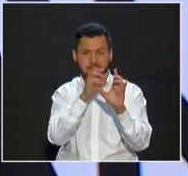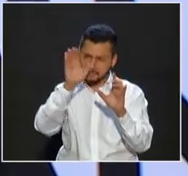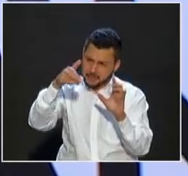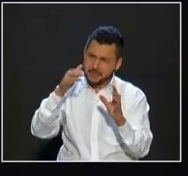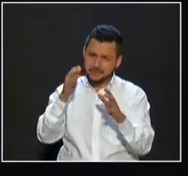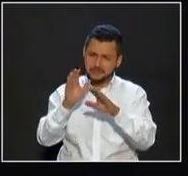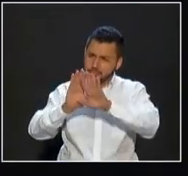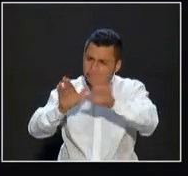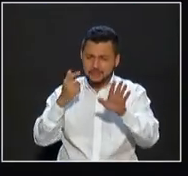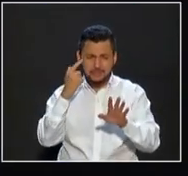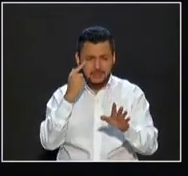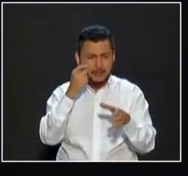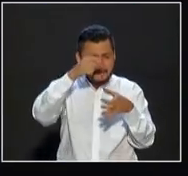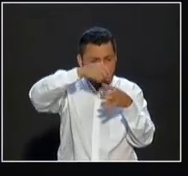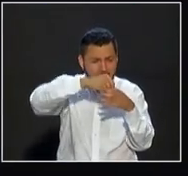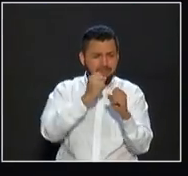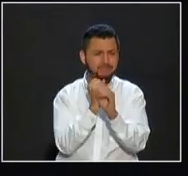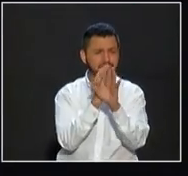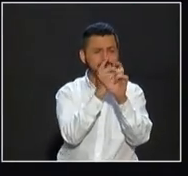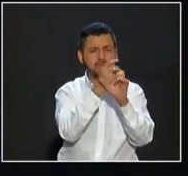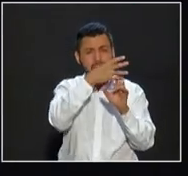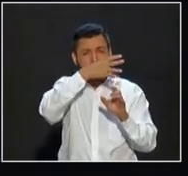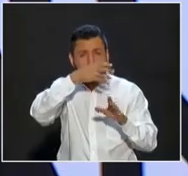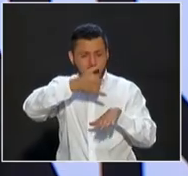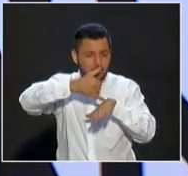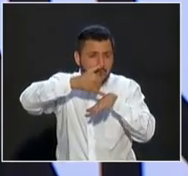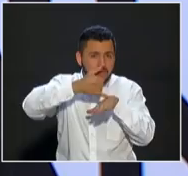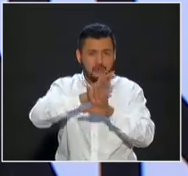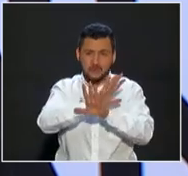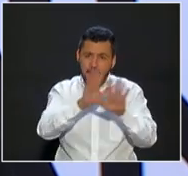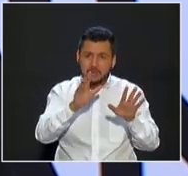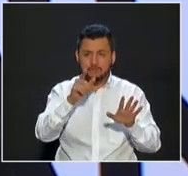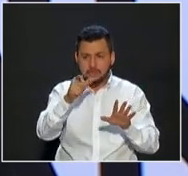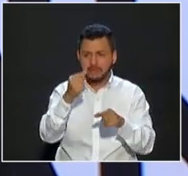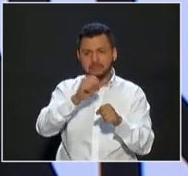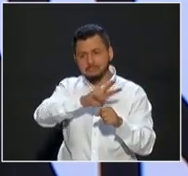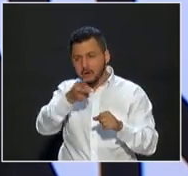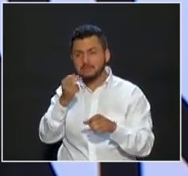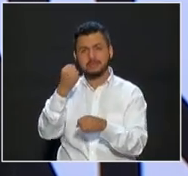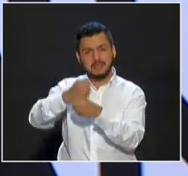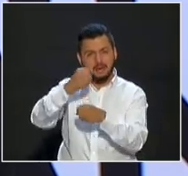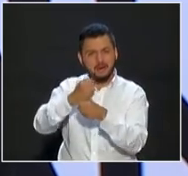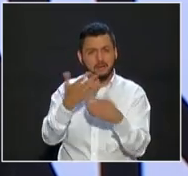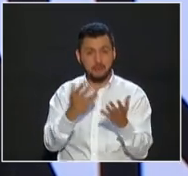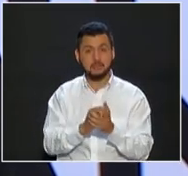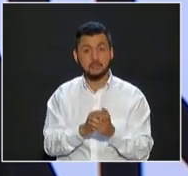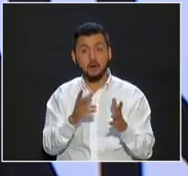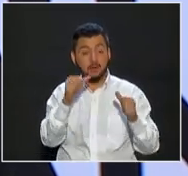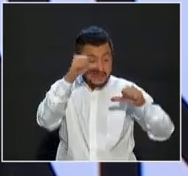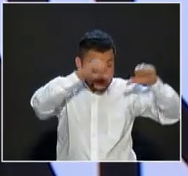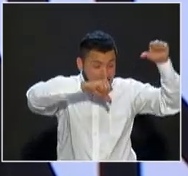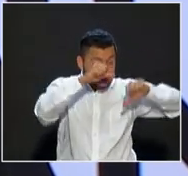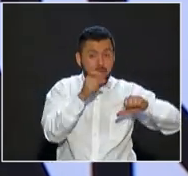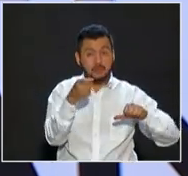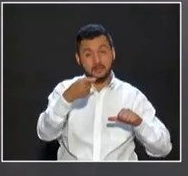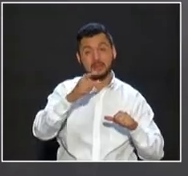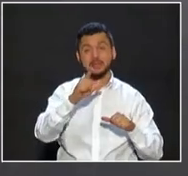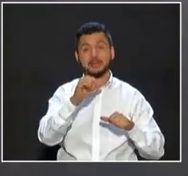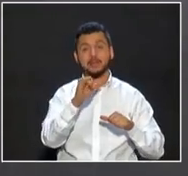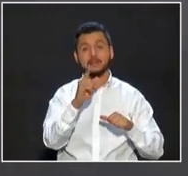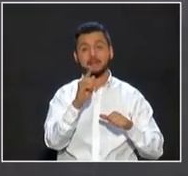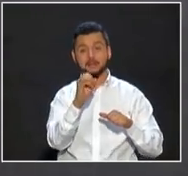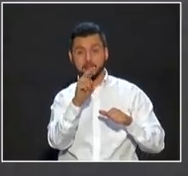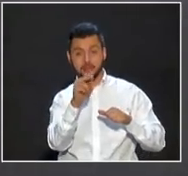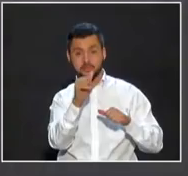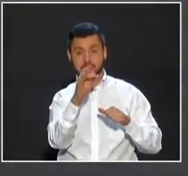someter a lo que diga la corte a lo que digan los fallos para poder fumigar con glifosato o con el elemento que dé lugar